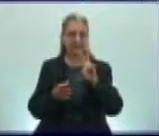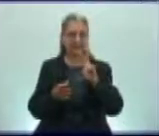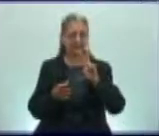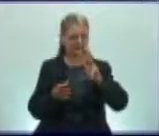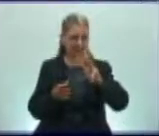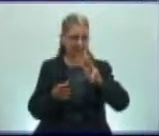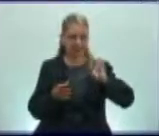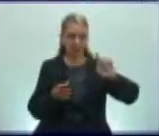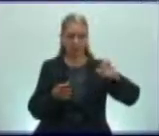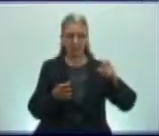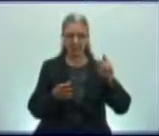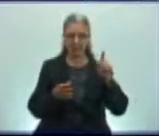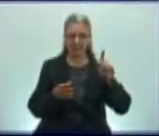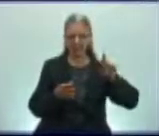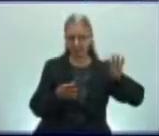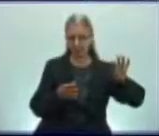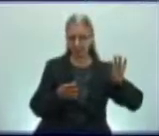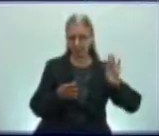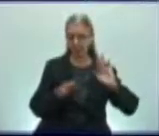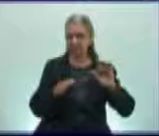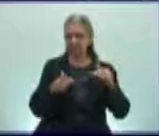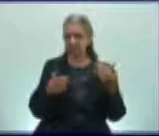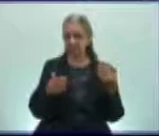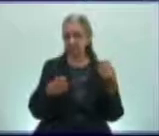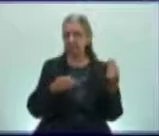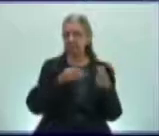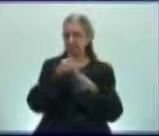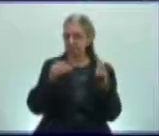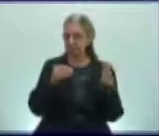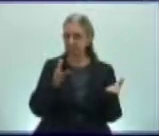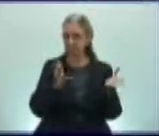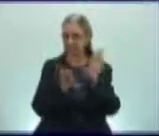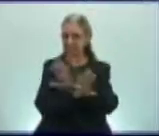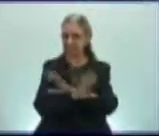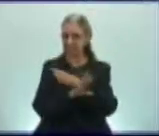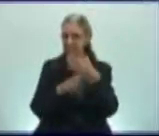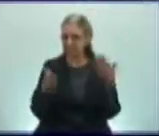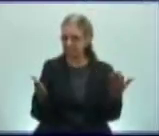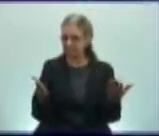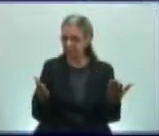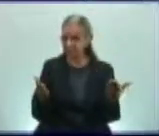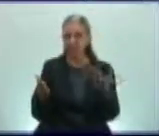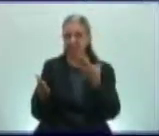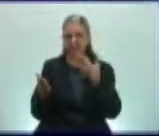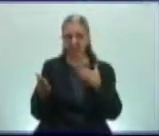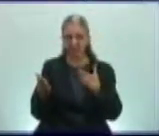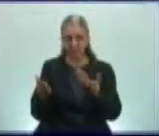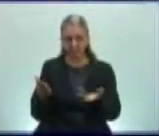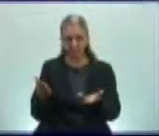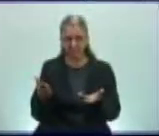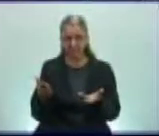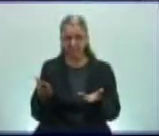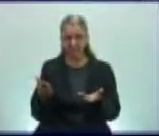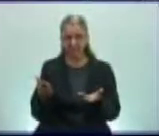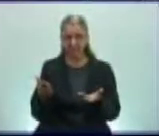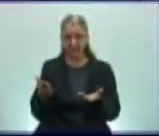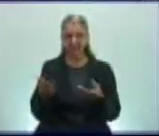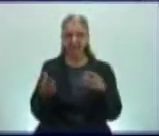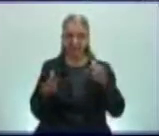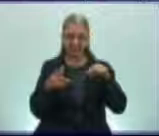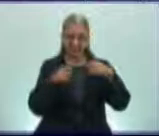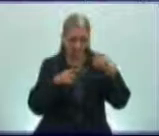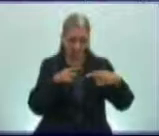para el miembro izquierdo con operación inversa. Como es un producto, su resultado sería entonces